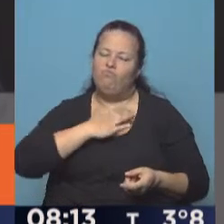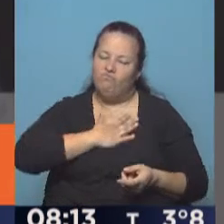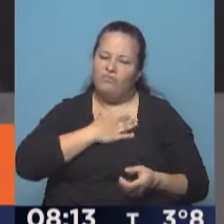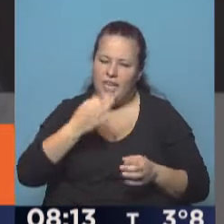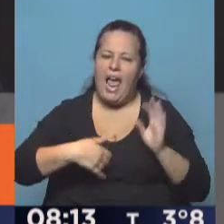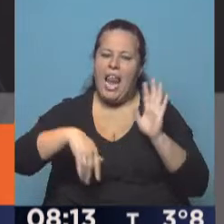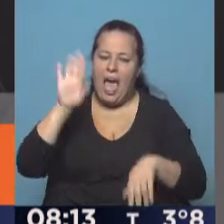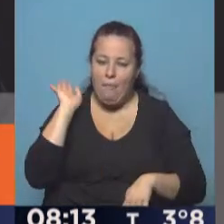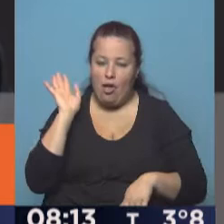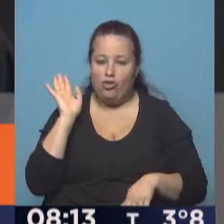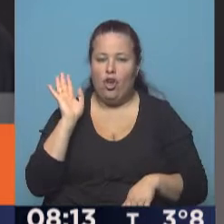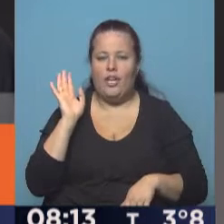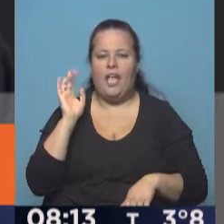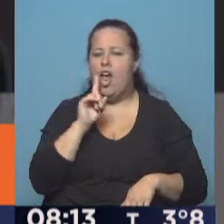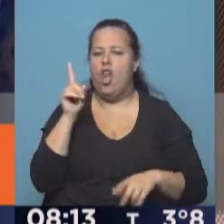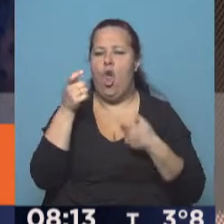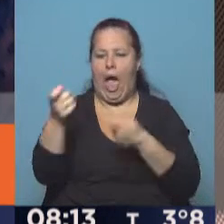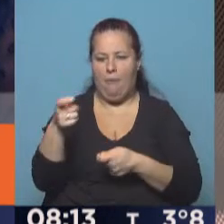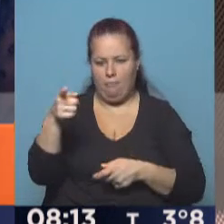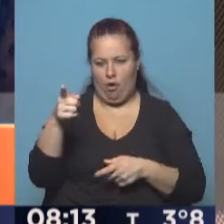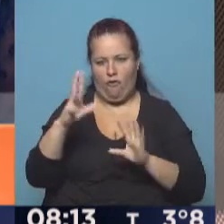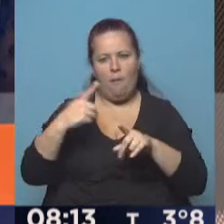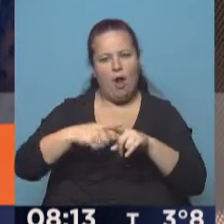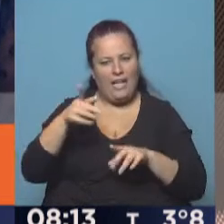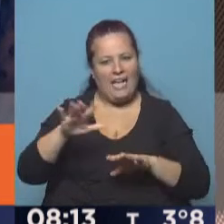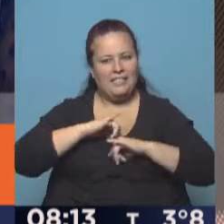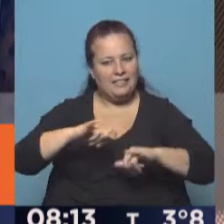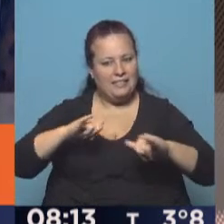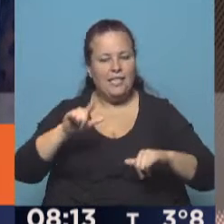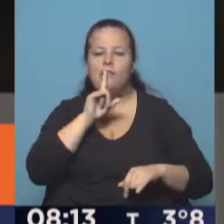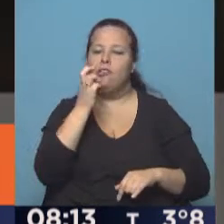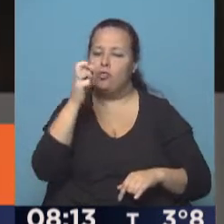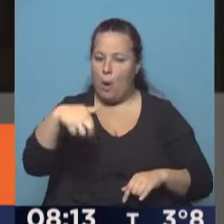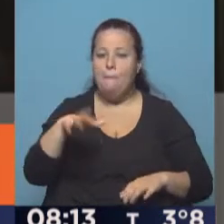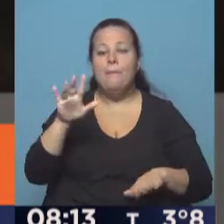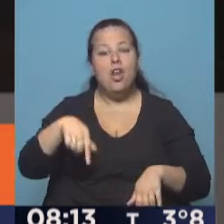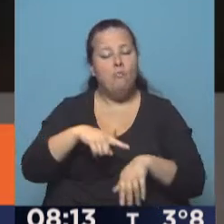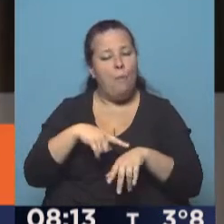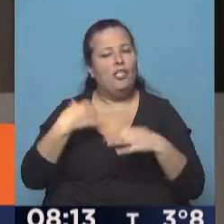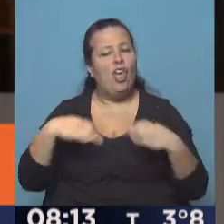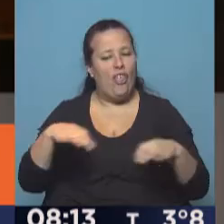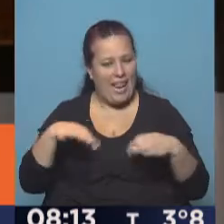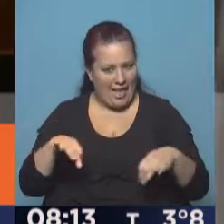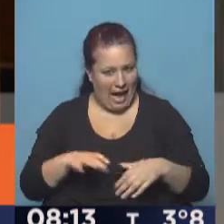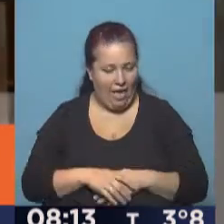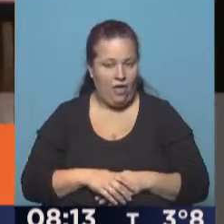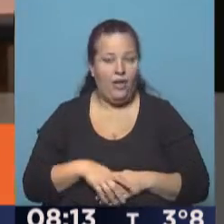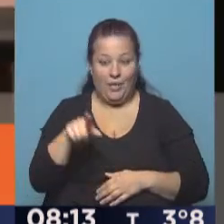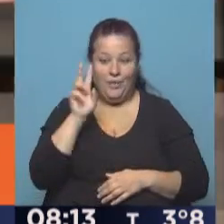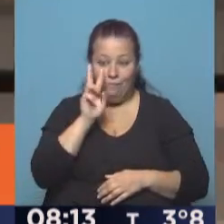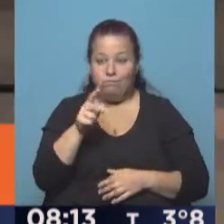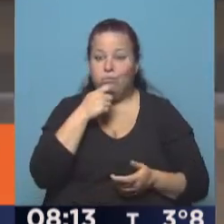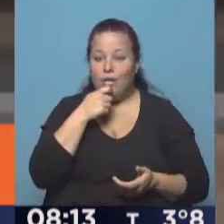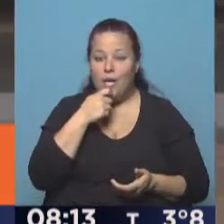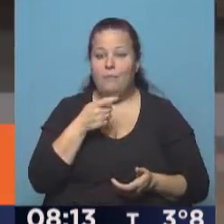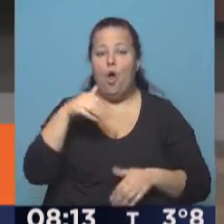que la mayoría no apoya este tipo de políticas que están diciendo. Pero es un momento muy frágil que pudiste ver, por ejemplo,